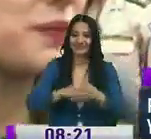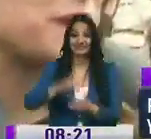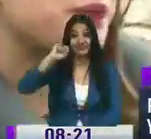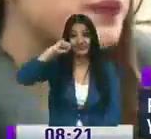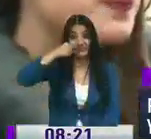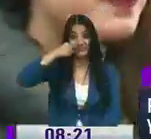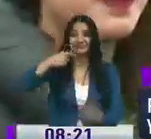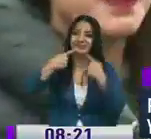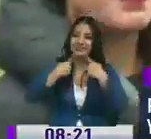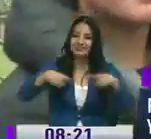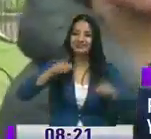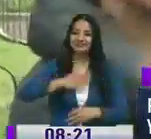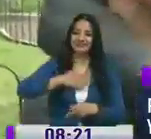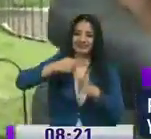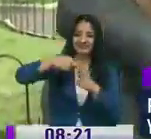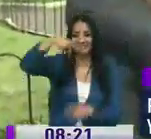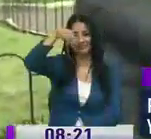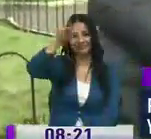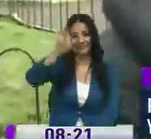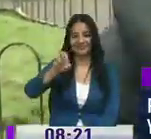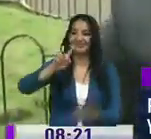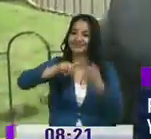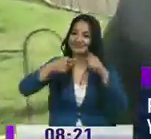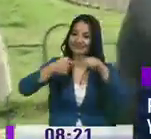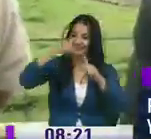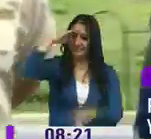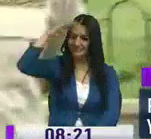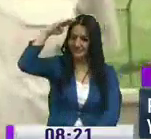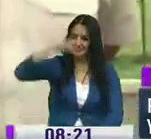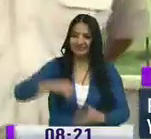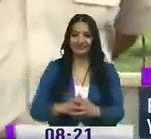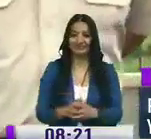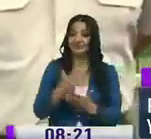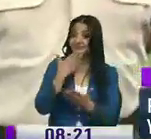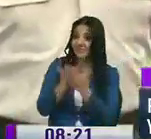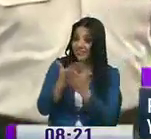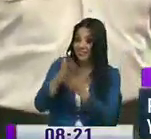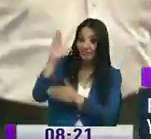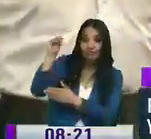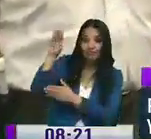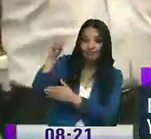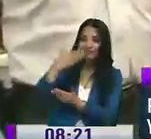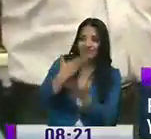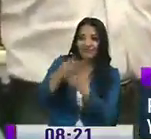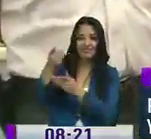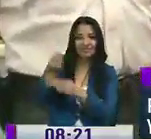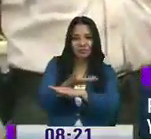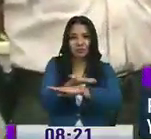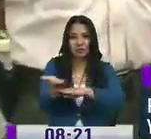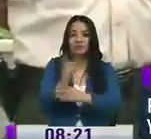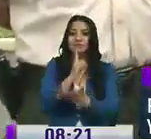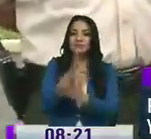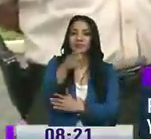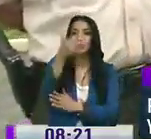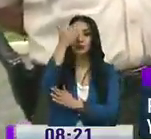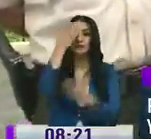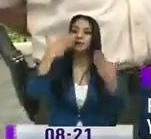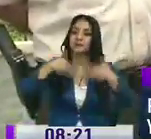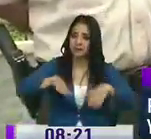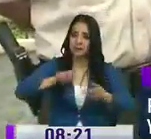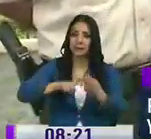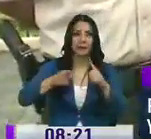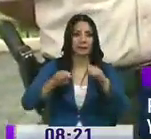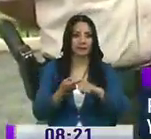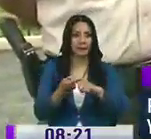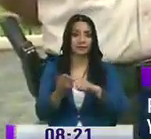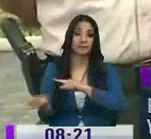es mensaje de Paquito, tu amigo policía. Perfecto, muchísimas gracias, Paquito, por esas recomendaciones. Así que ya lo saben, amigos televidentes, si